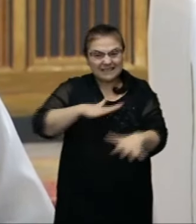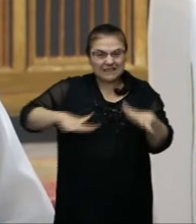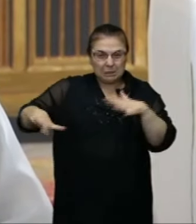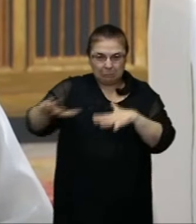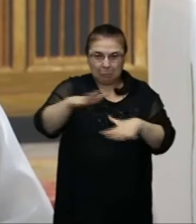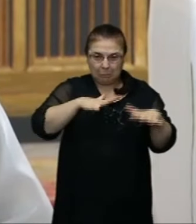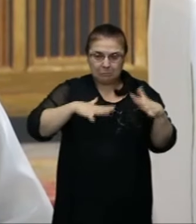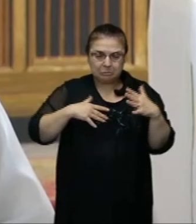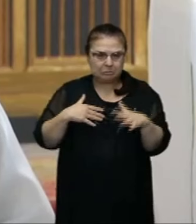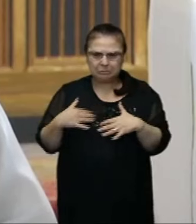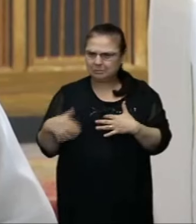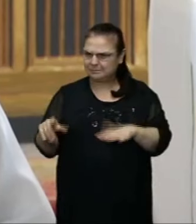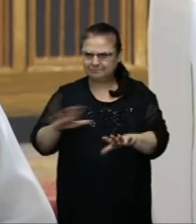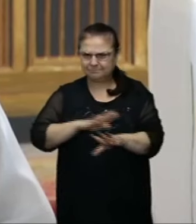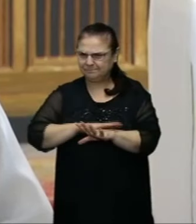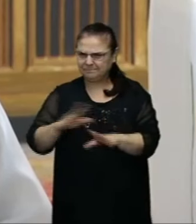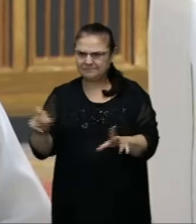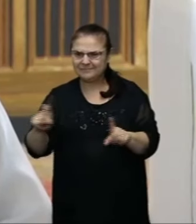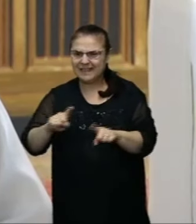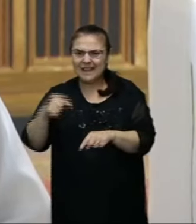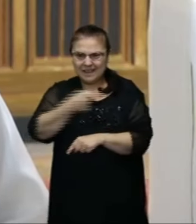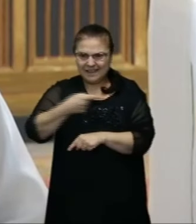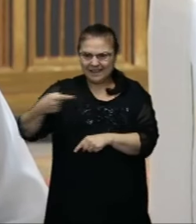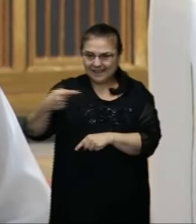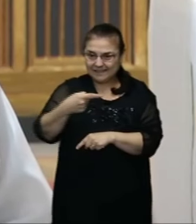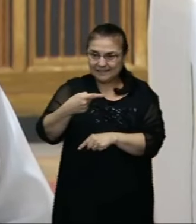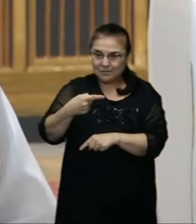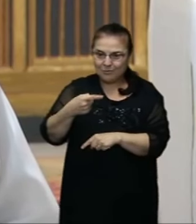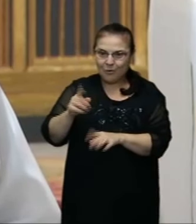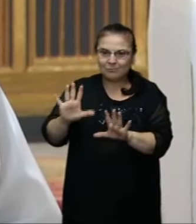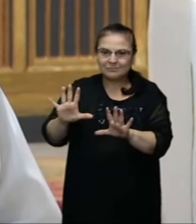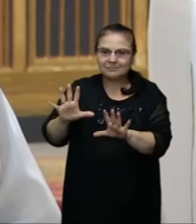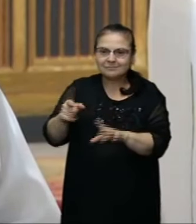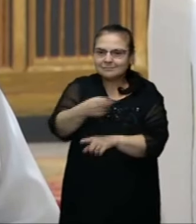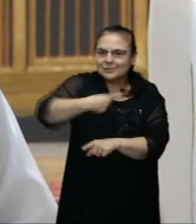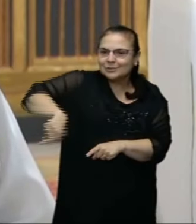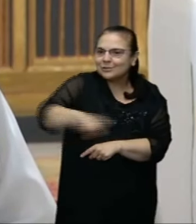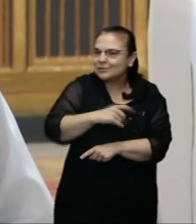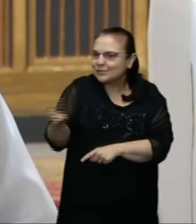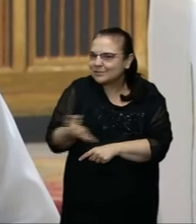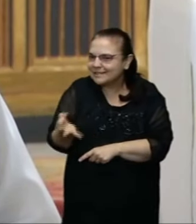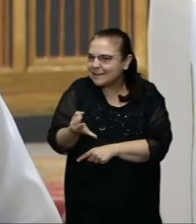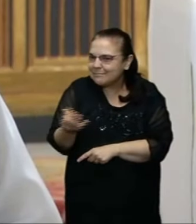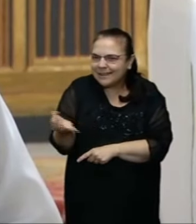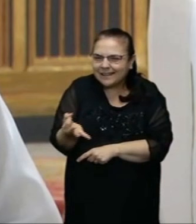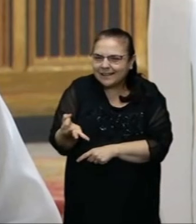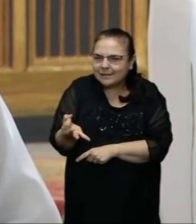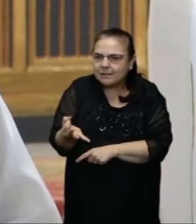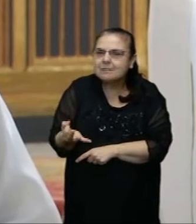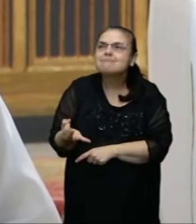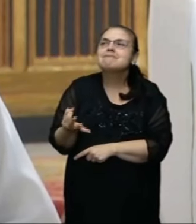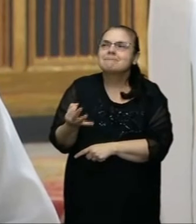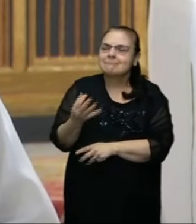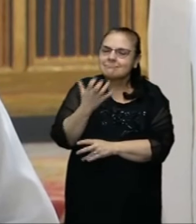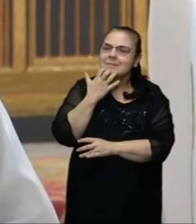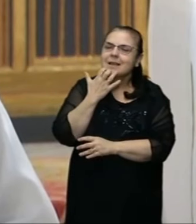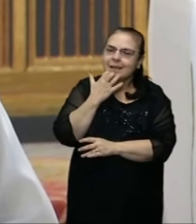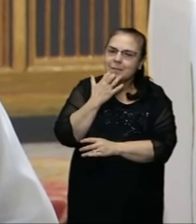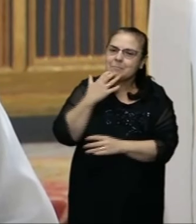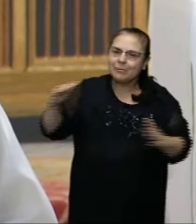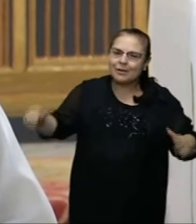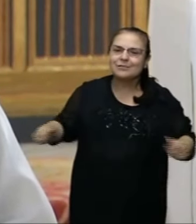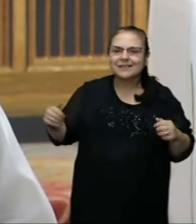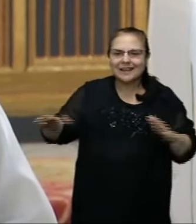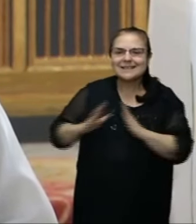tenemos que agarrarnos al ejemplo de San Francisco de Sales y también a esa buena semilla que es Jesucristo